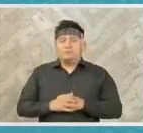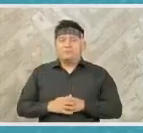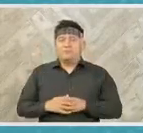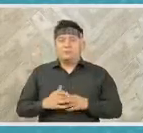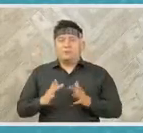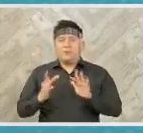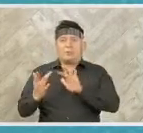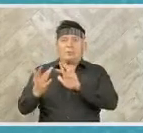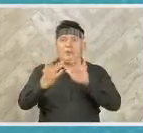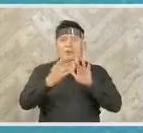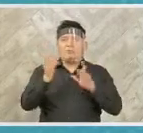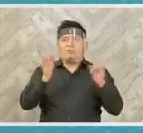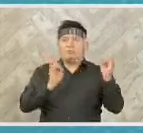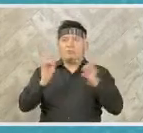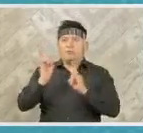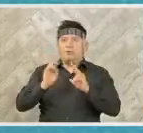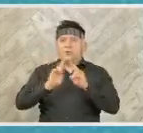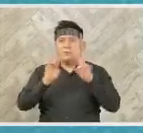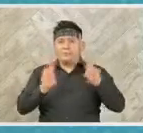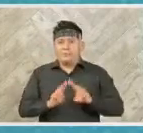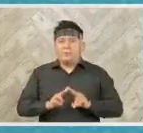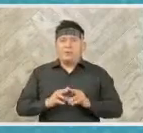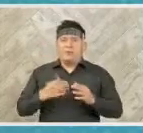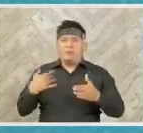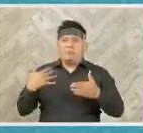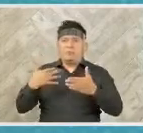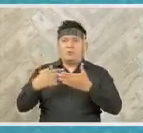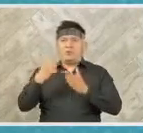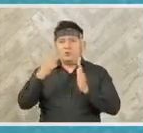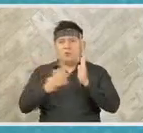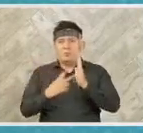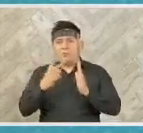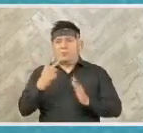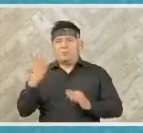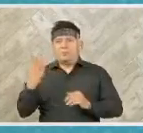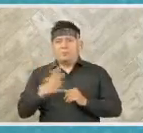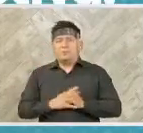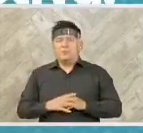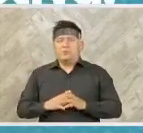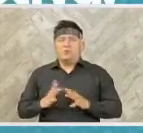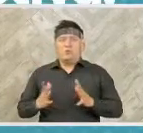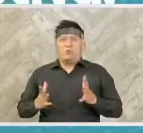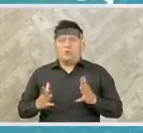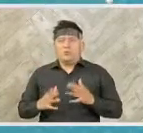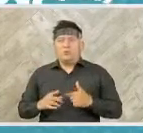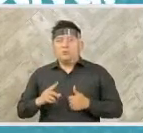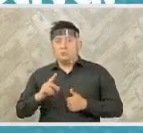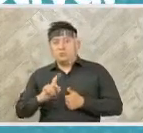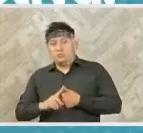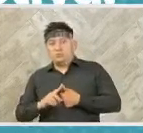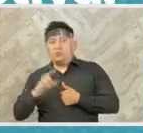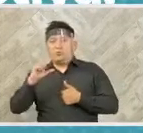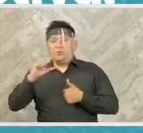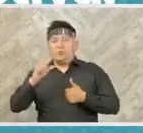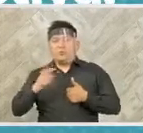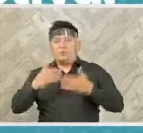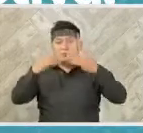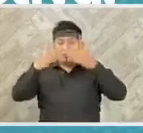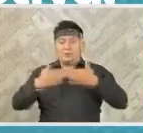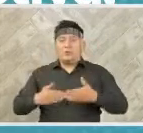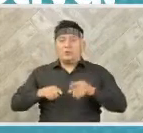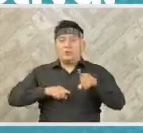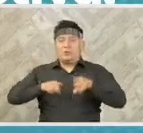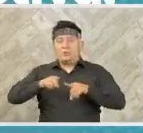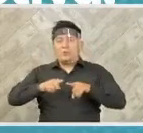la conectividad digital al 2023. Sus componentes son Cúcuta Frontera Productiva,